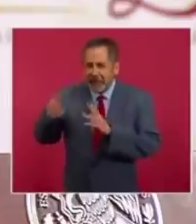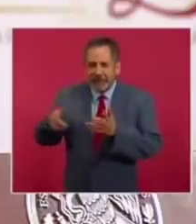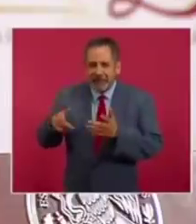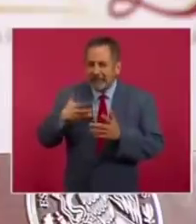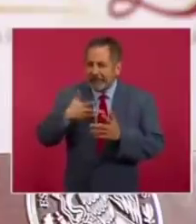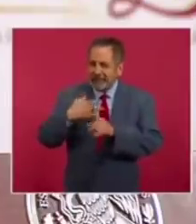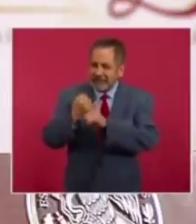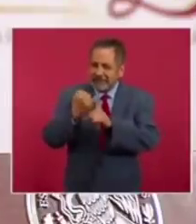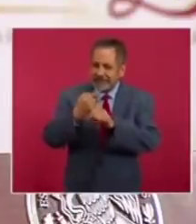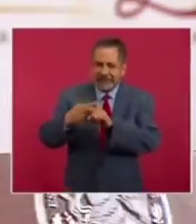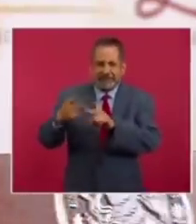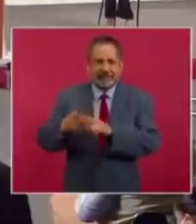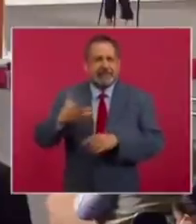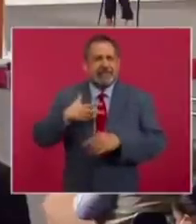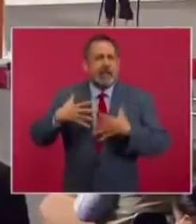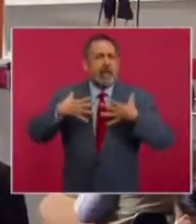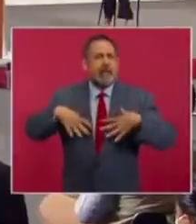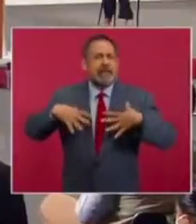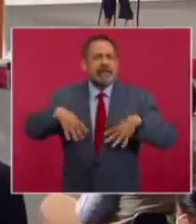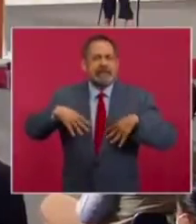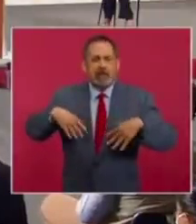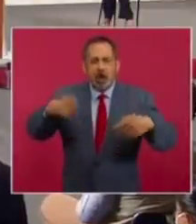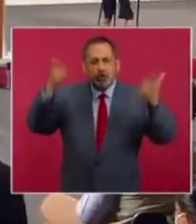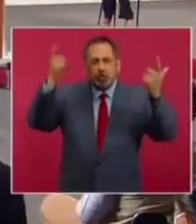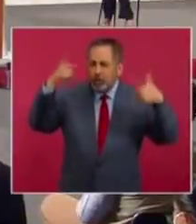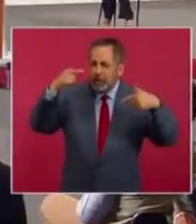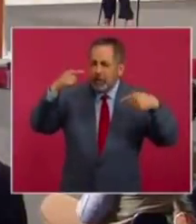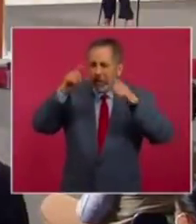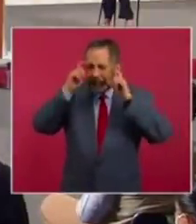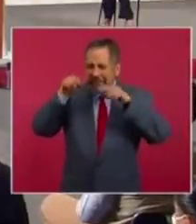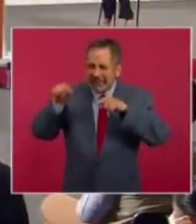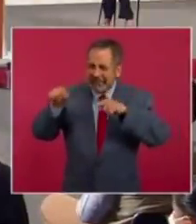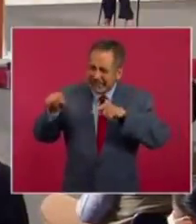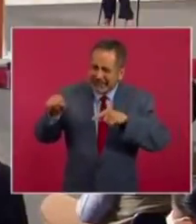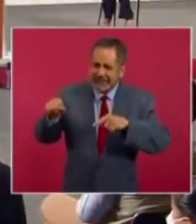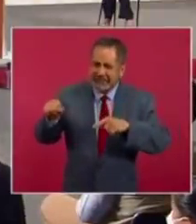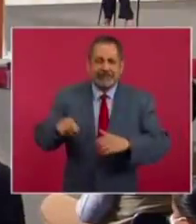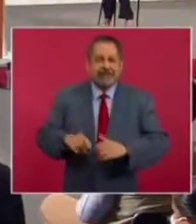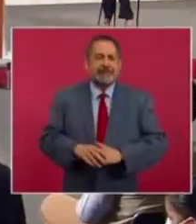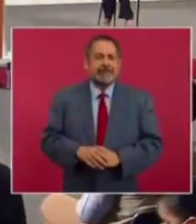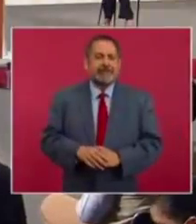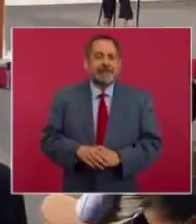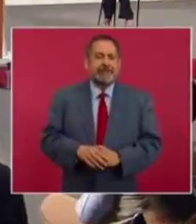está en las redes, tiene una camiseta y tiene su sombrero y su lente.